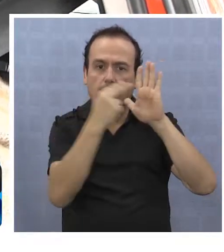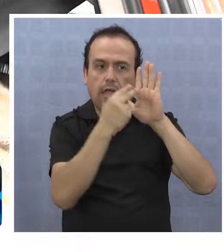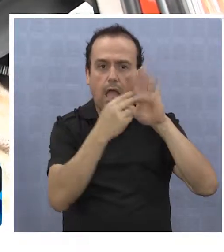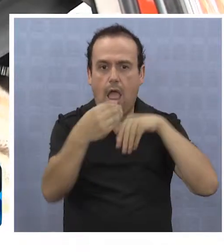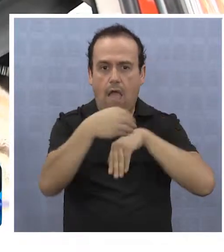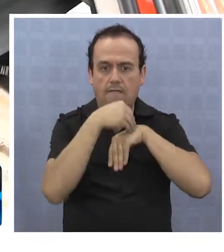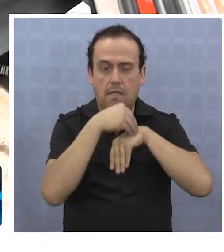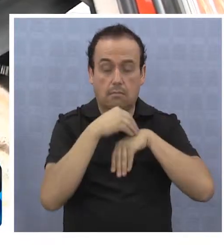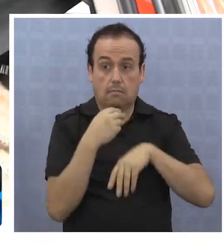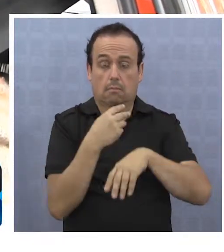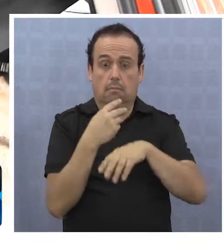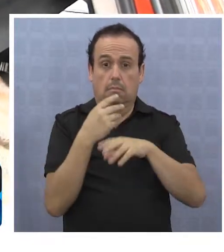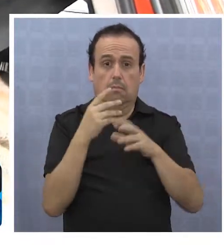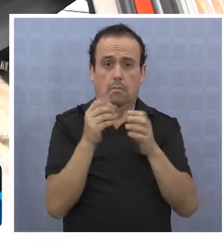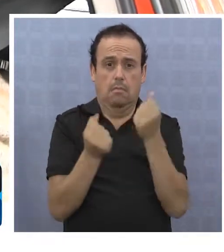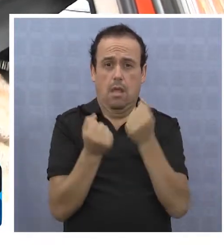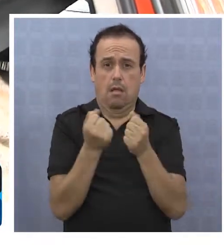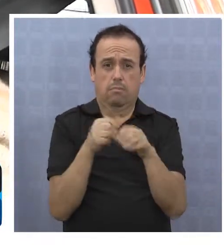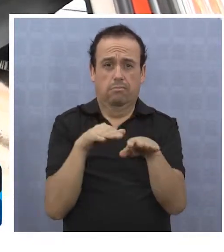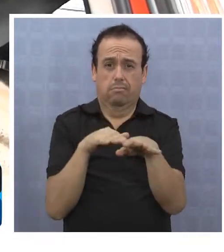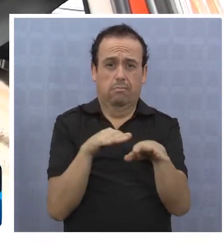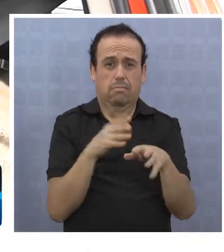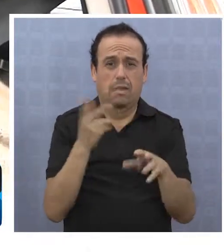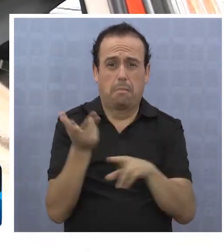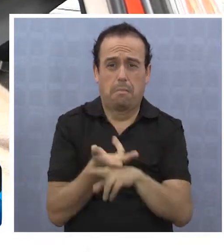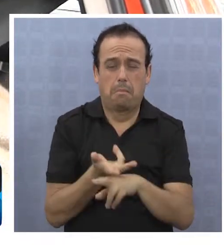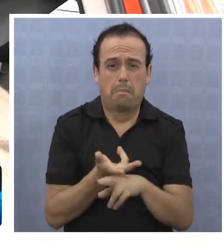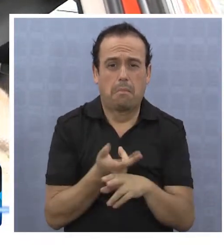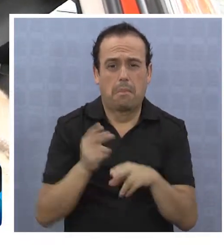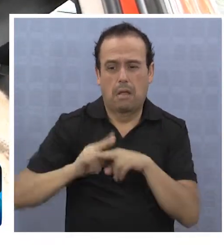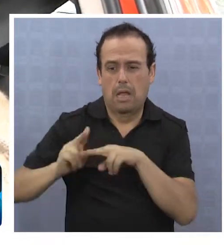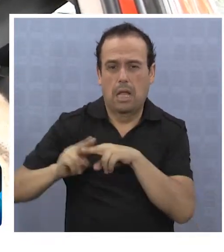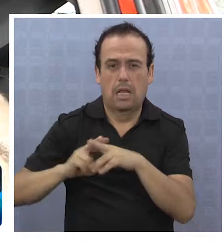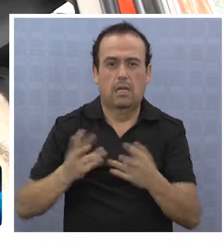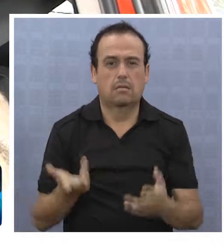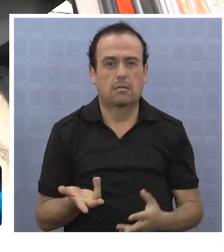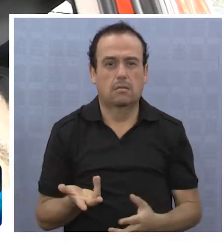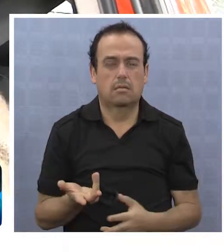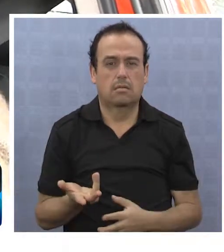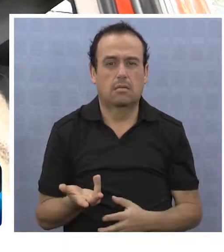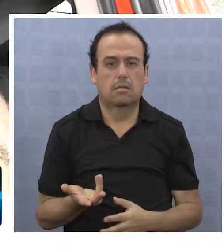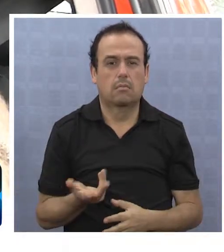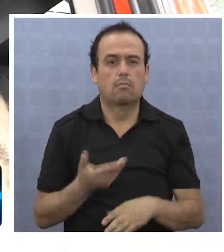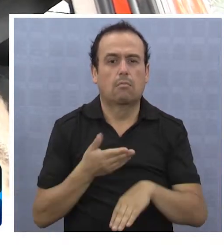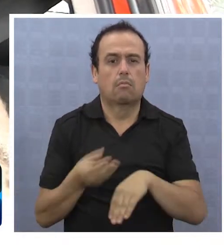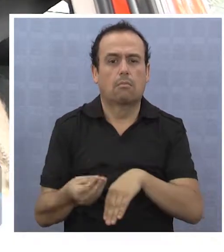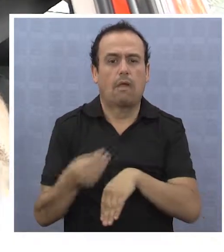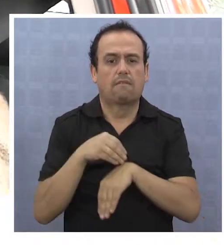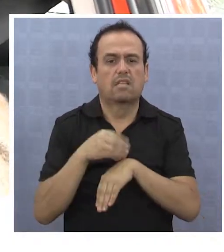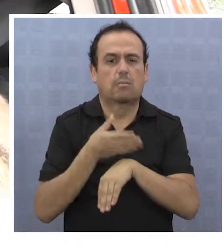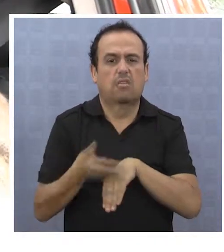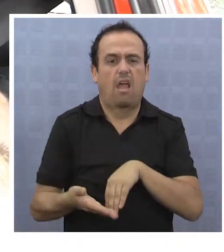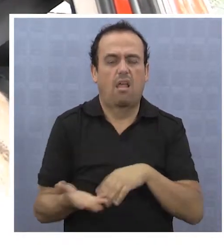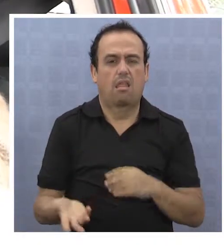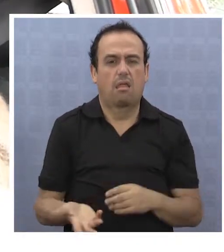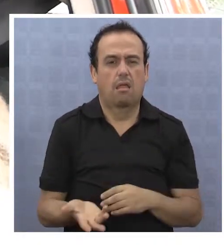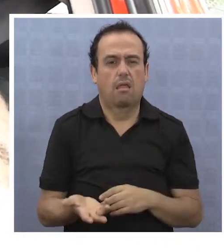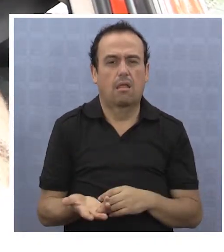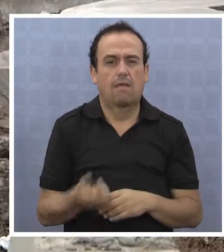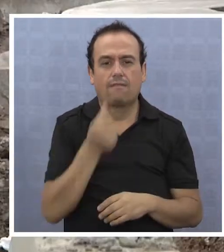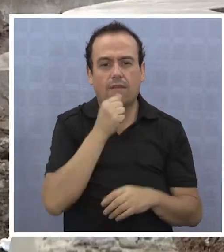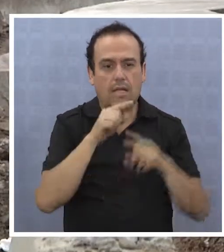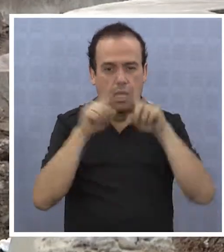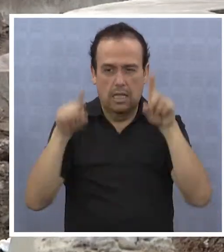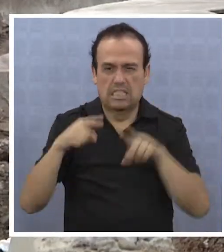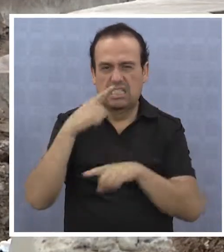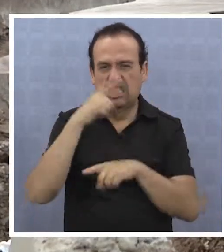por ejemplo, uno está encima ahí y se encontró con que están construyendo, arreglando el pavimento. Hay un letrero antes, unos